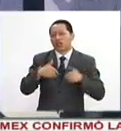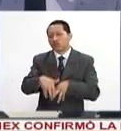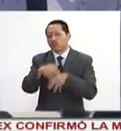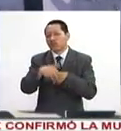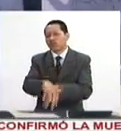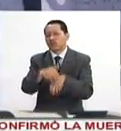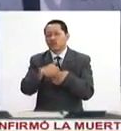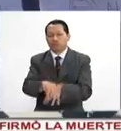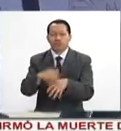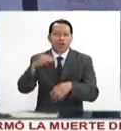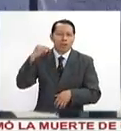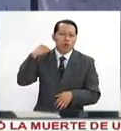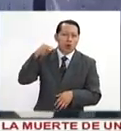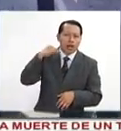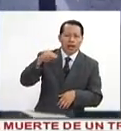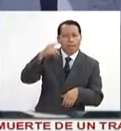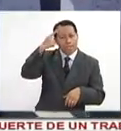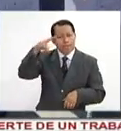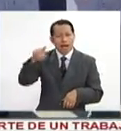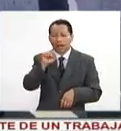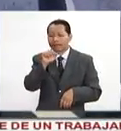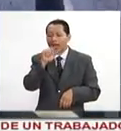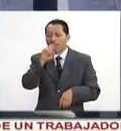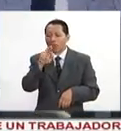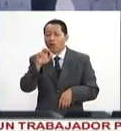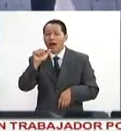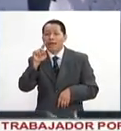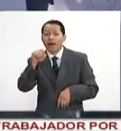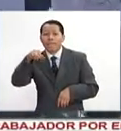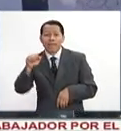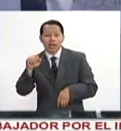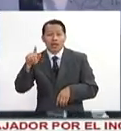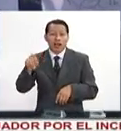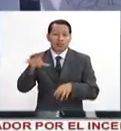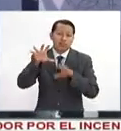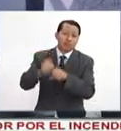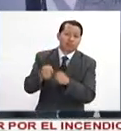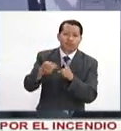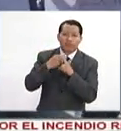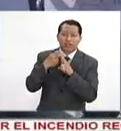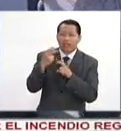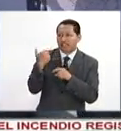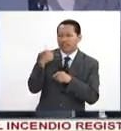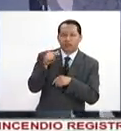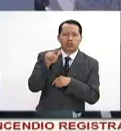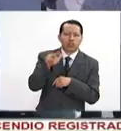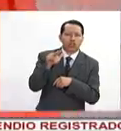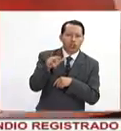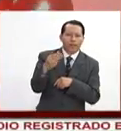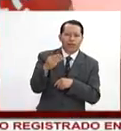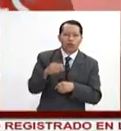con la exigencia de la pronta aparición de Salvador Adame, quien fue privado de su libertad el pasado 18 de